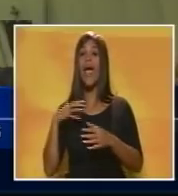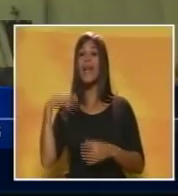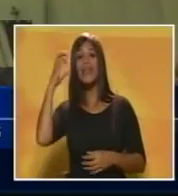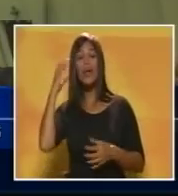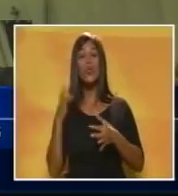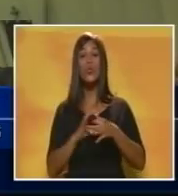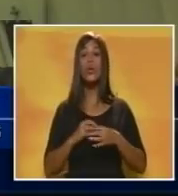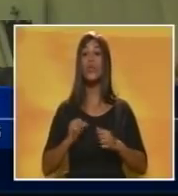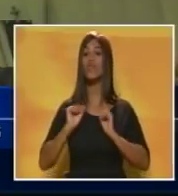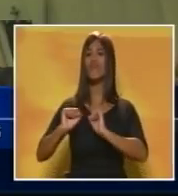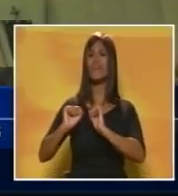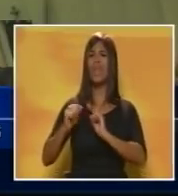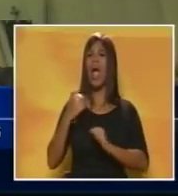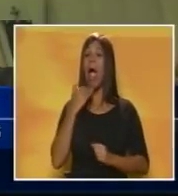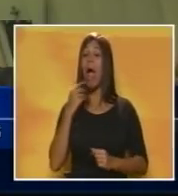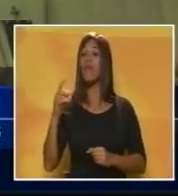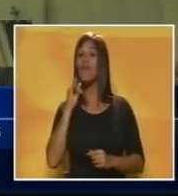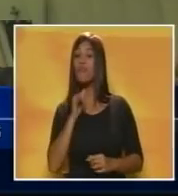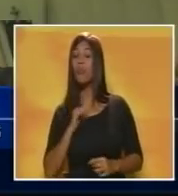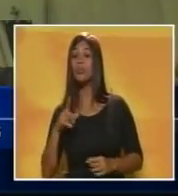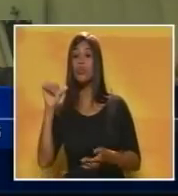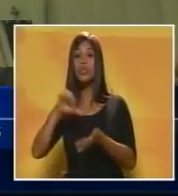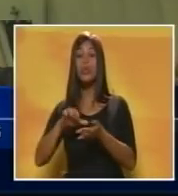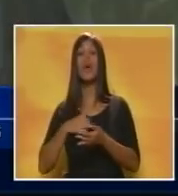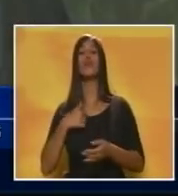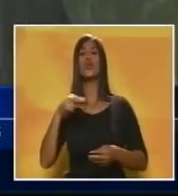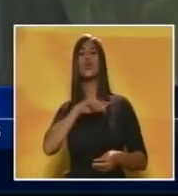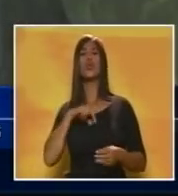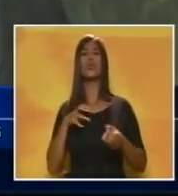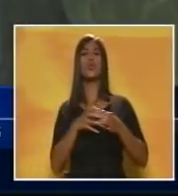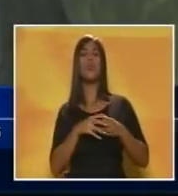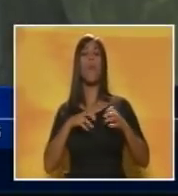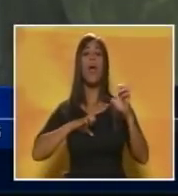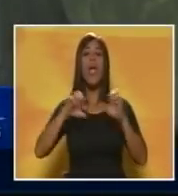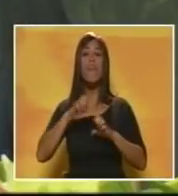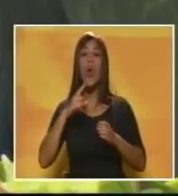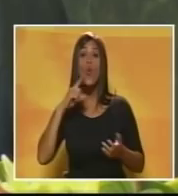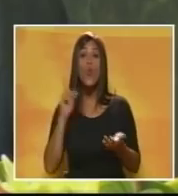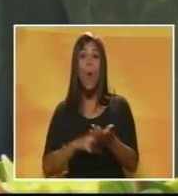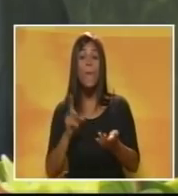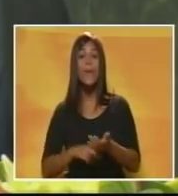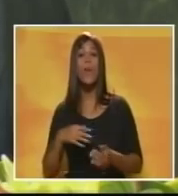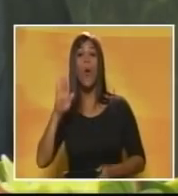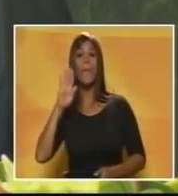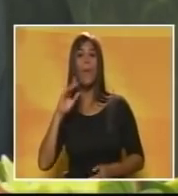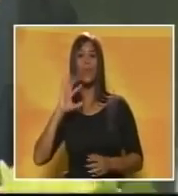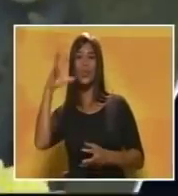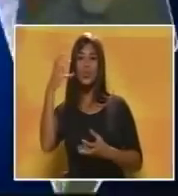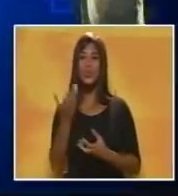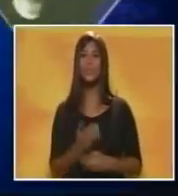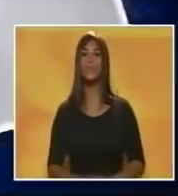cualquier ultimátum de Irán y aseguraron que evaluarán el cumplimiento de sus compromisos nucleares.